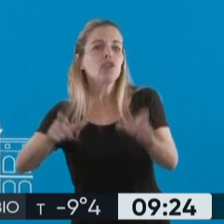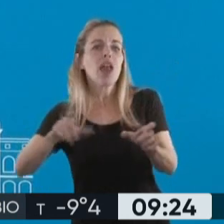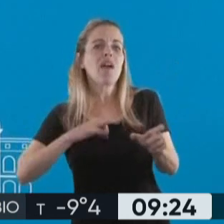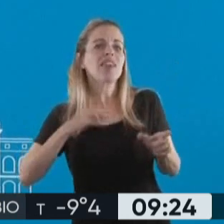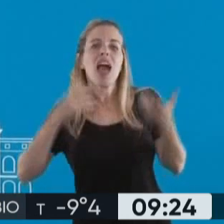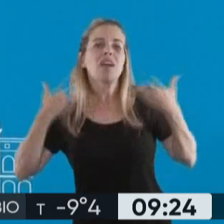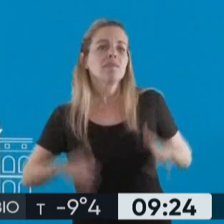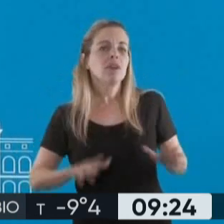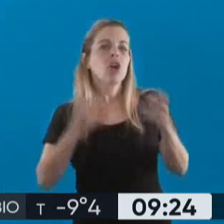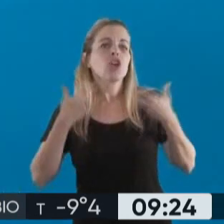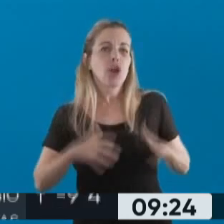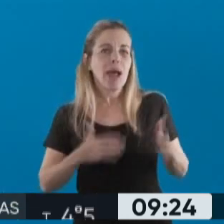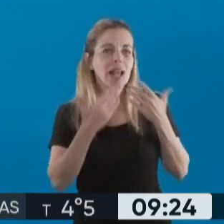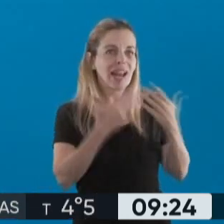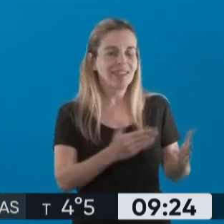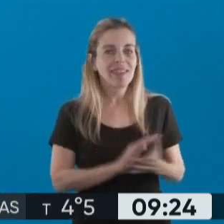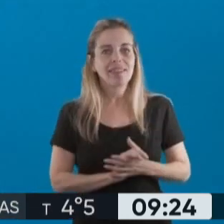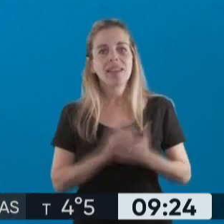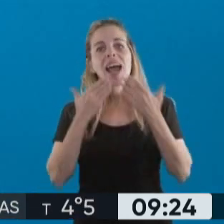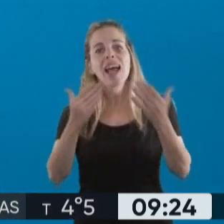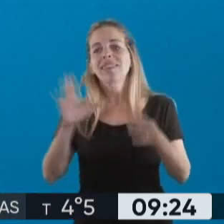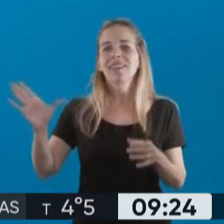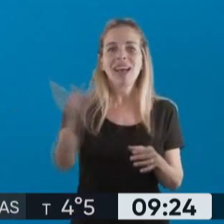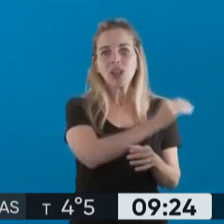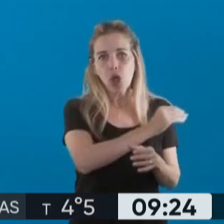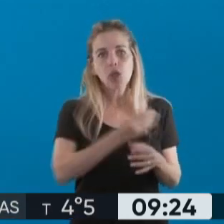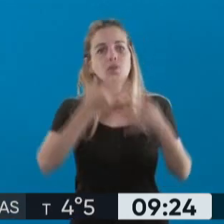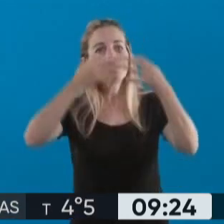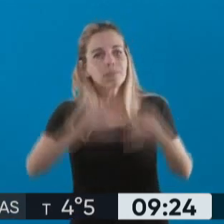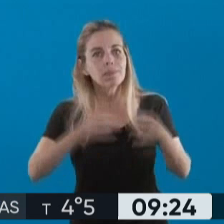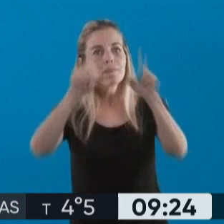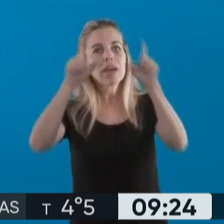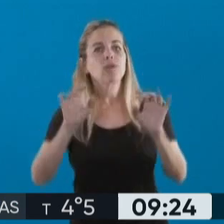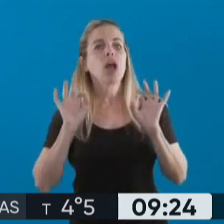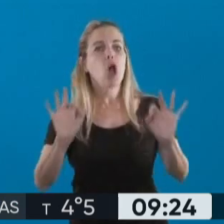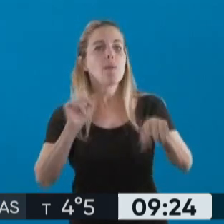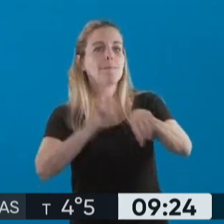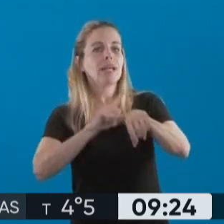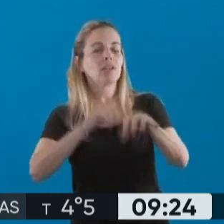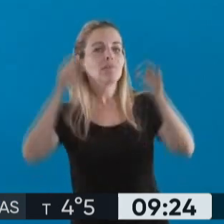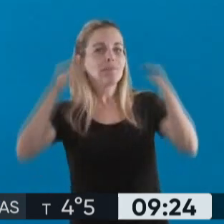normalidad. Gracias, Estela, y gracias a todos y a todas. Cumplimos con todas las preguntas y en tiempo récord. Muchas gracias.